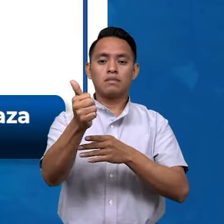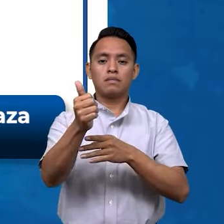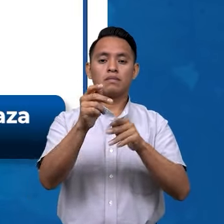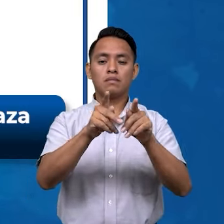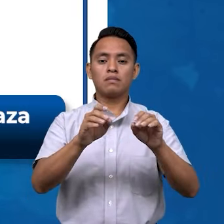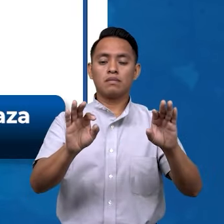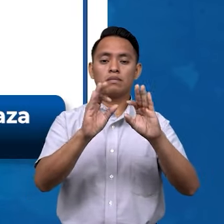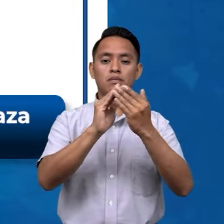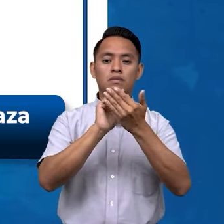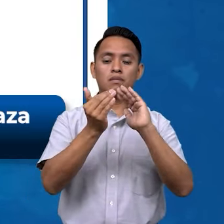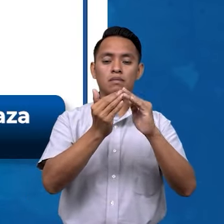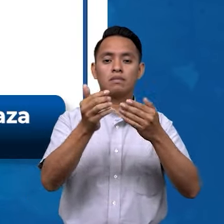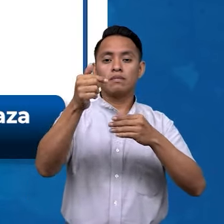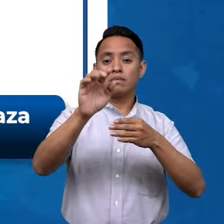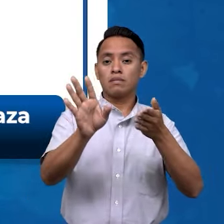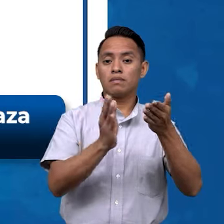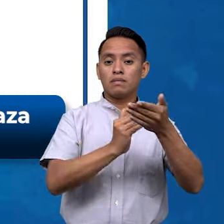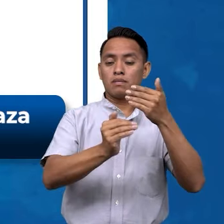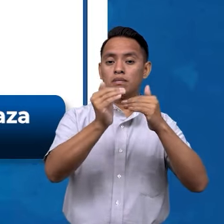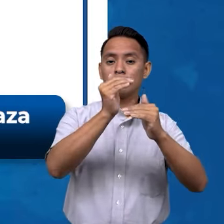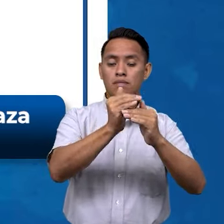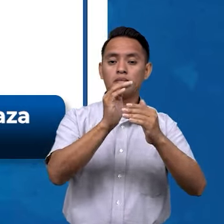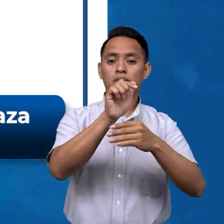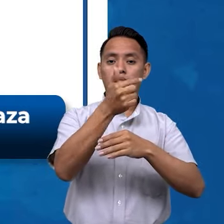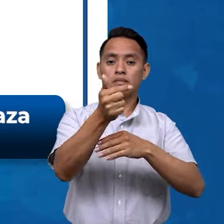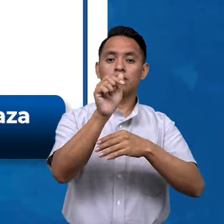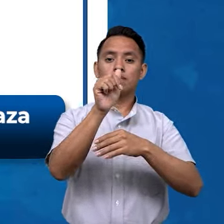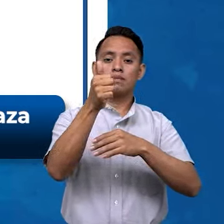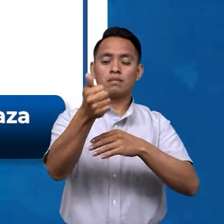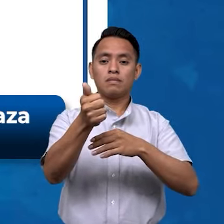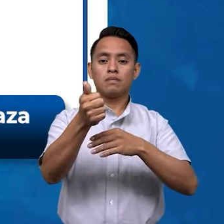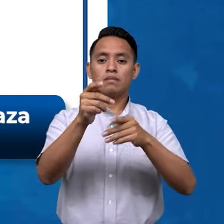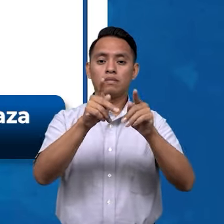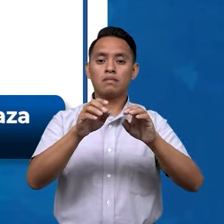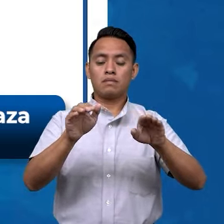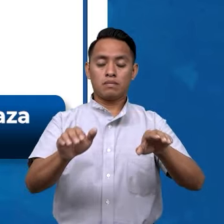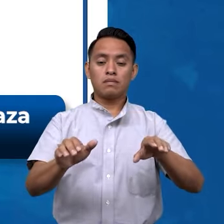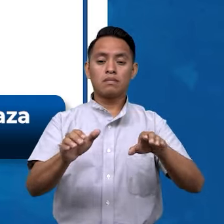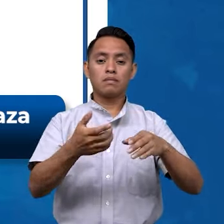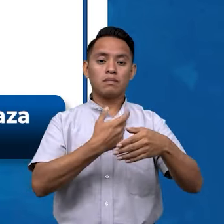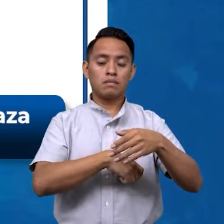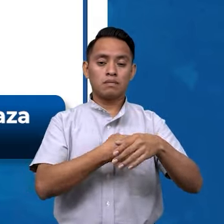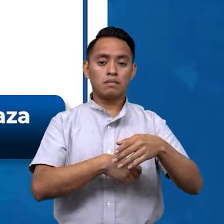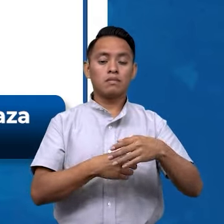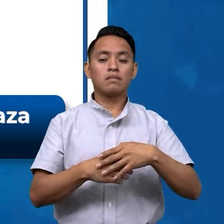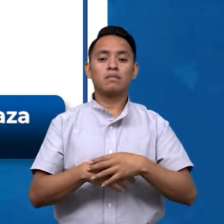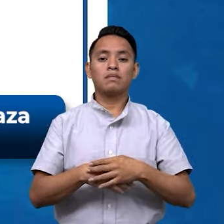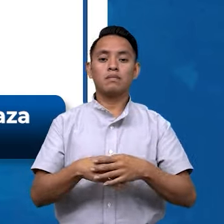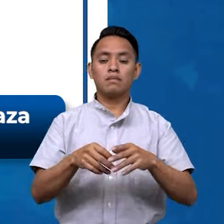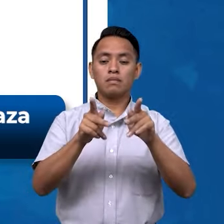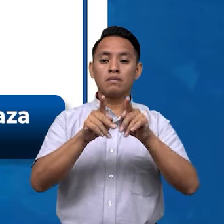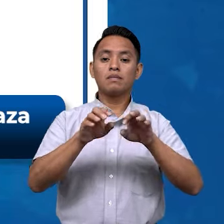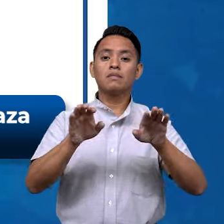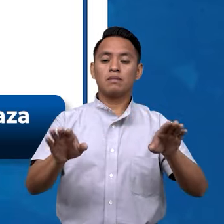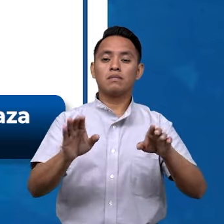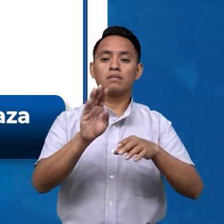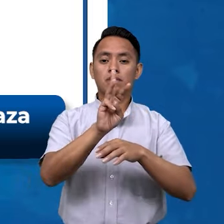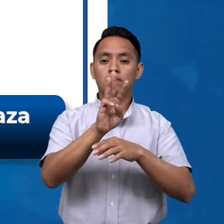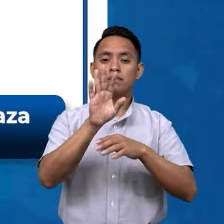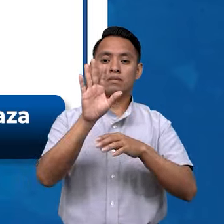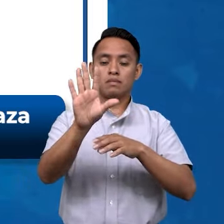comunitarios. A esto le agregamos los 76 planes escolares hasta el día de hoy, y los planes de los 35